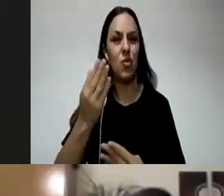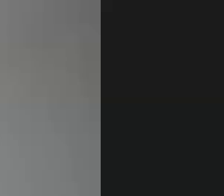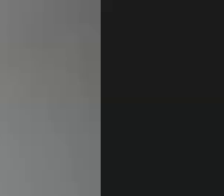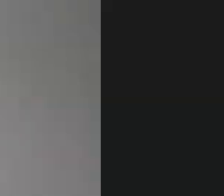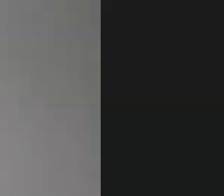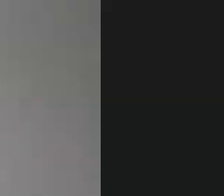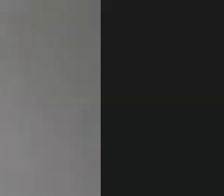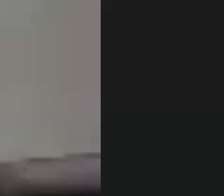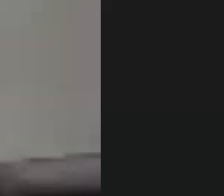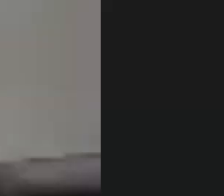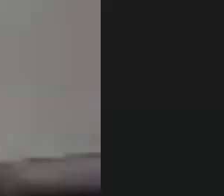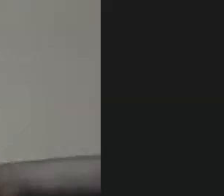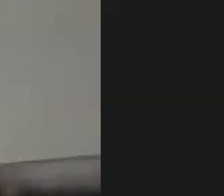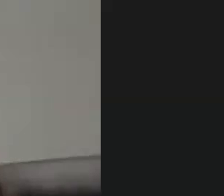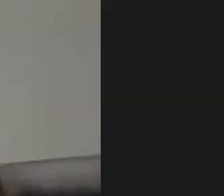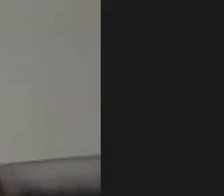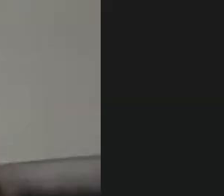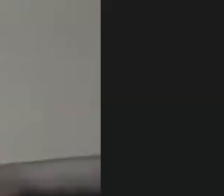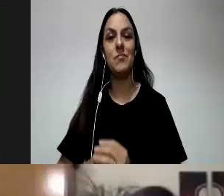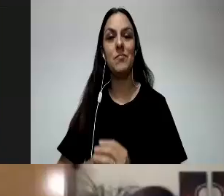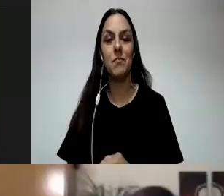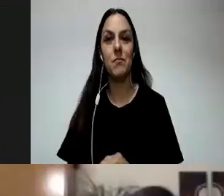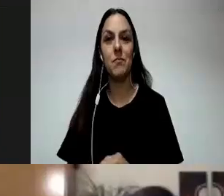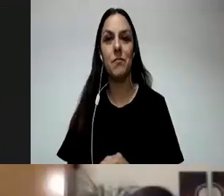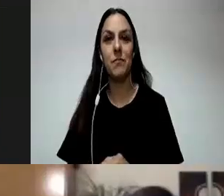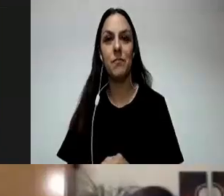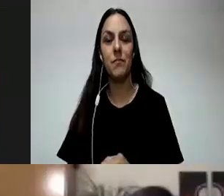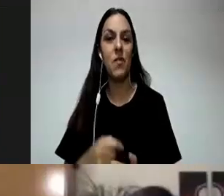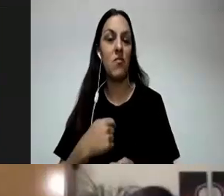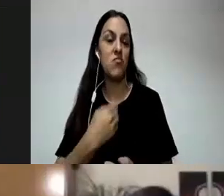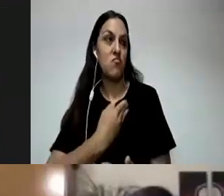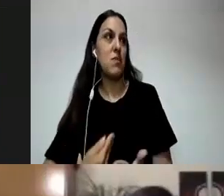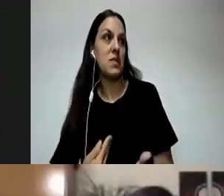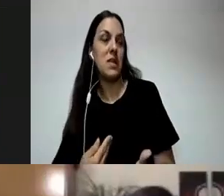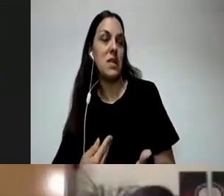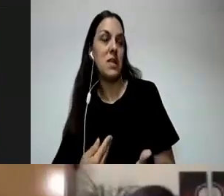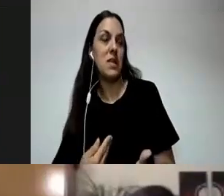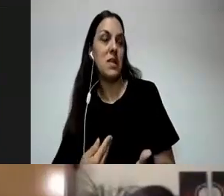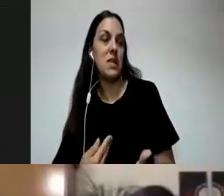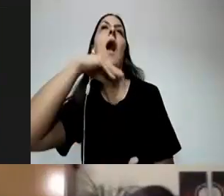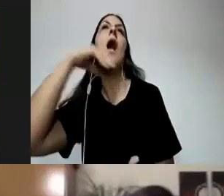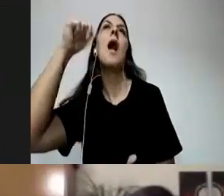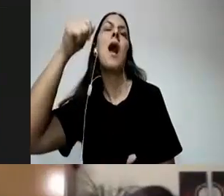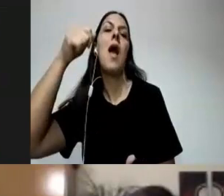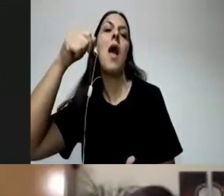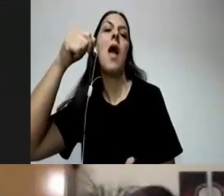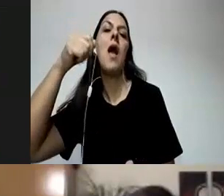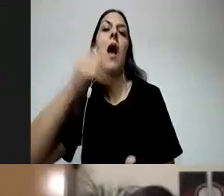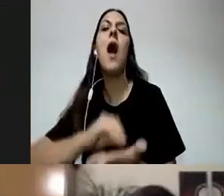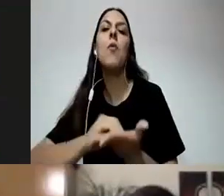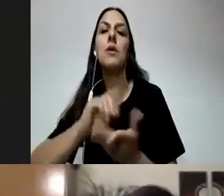Bueno, mucho ha dicho, yo soy presidente de la Caja de Abogacía, pero también vengo del Colegio de San Isidro, con lo